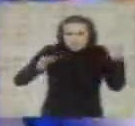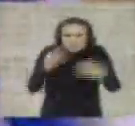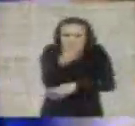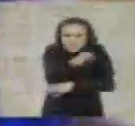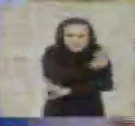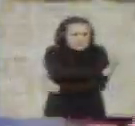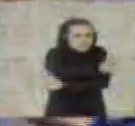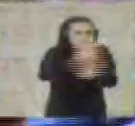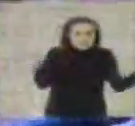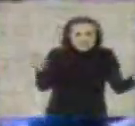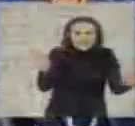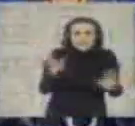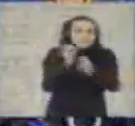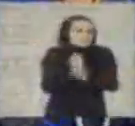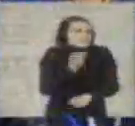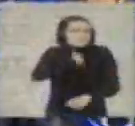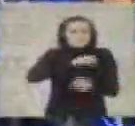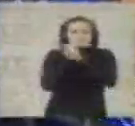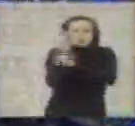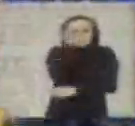encima coño sin